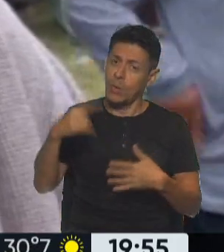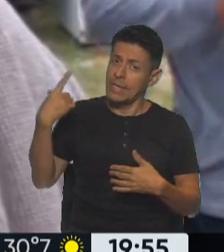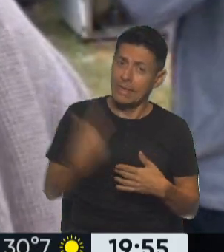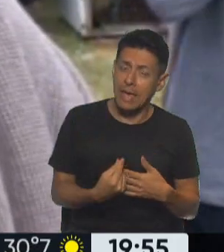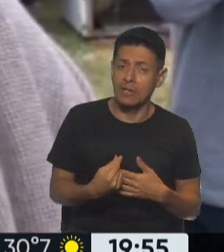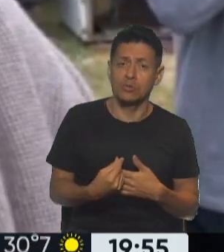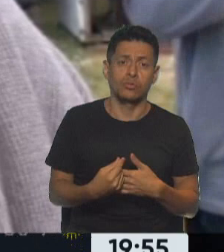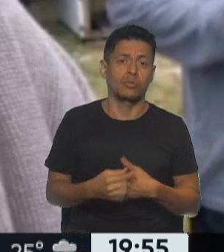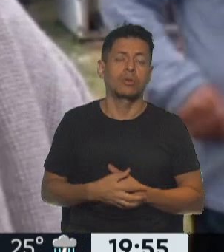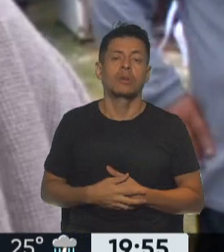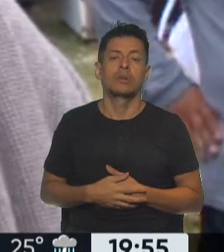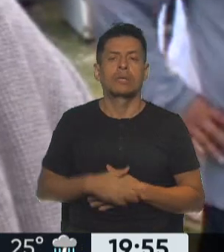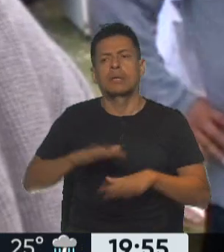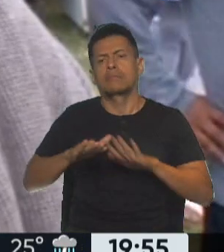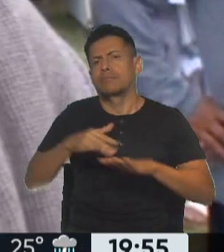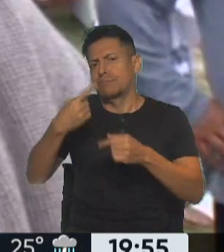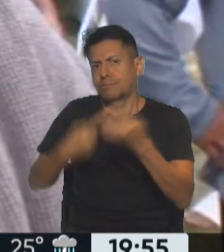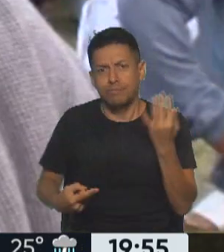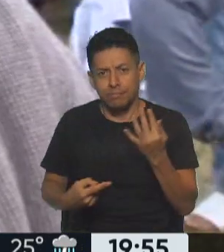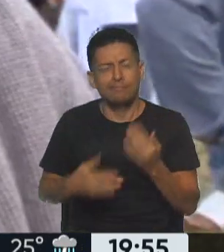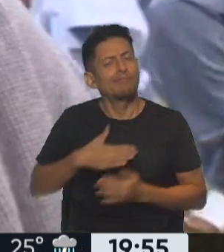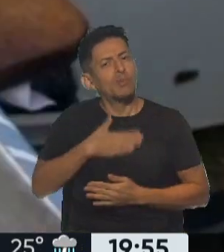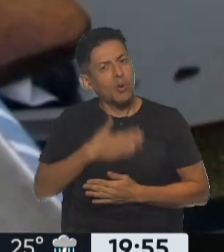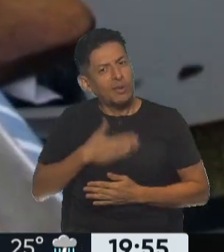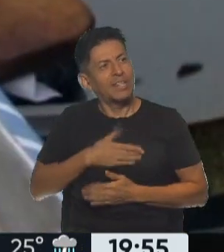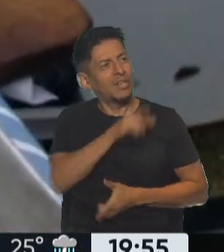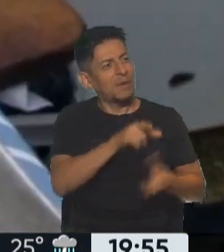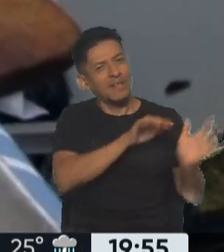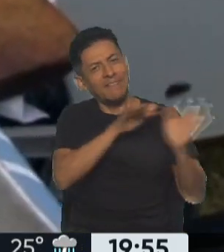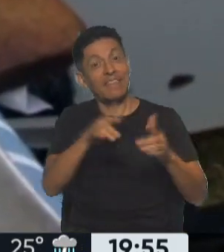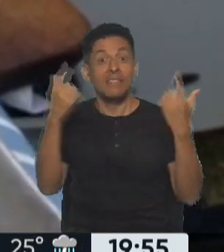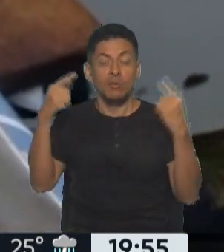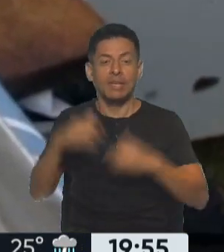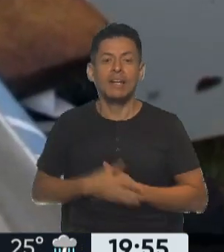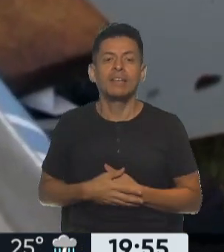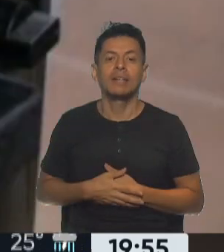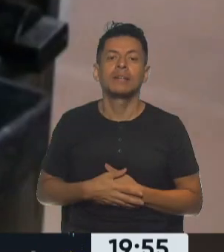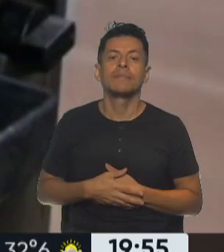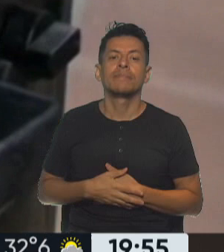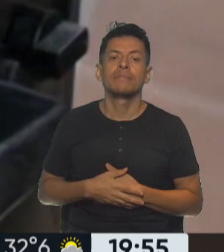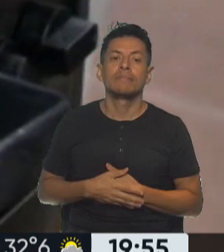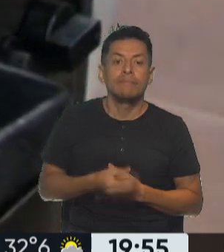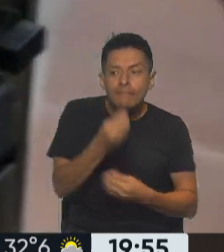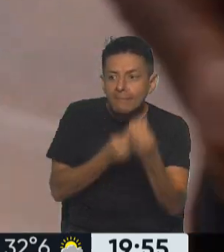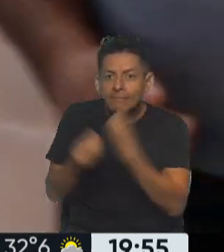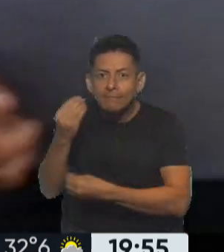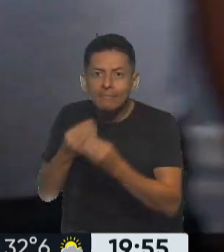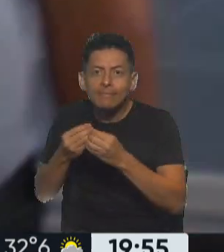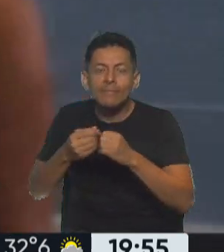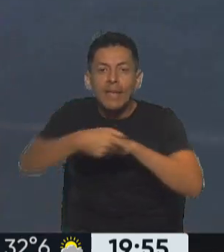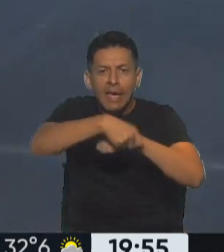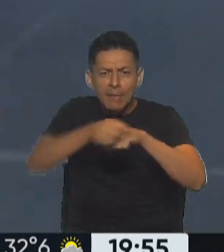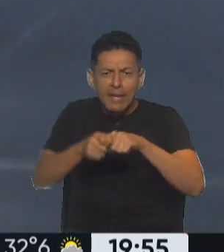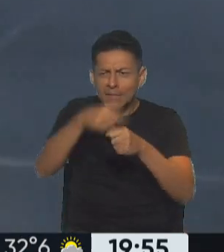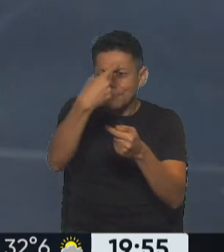se detiene. Y la verdad nos pone muy contentos que la gente disfrute. Se da abasto, ¿no?, para probarlas todas, pues hay empanadas de todo tipo. Por